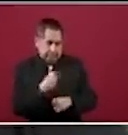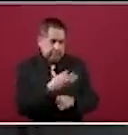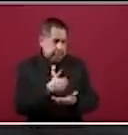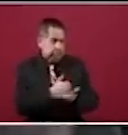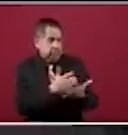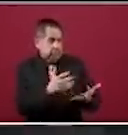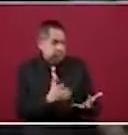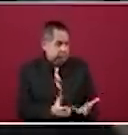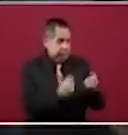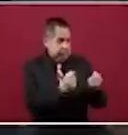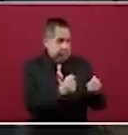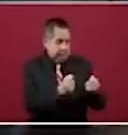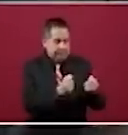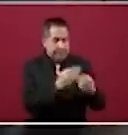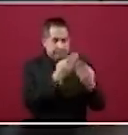pasa